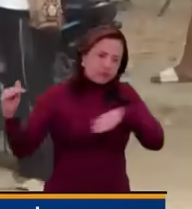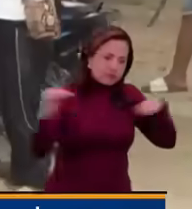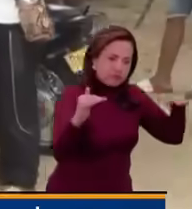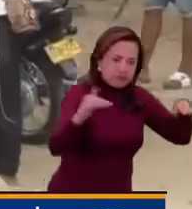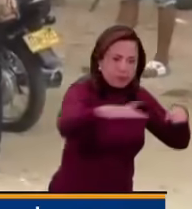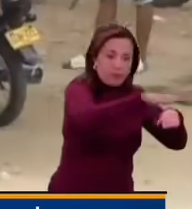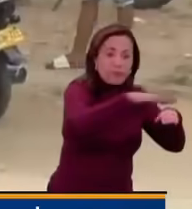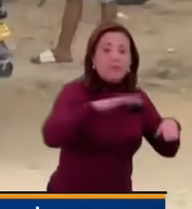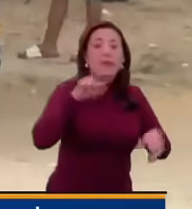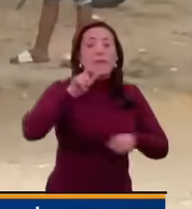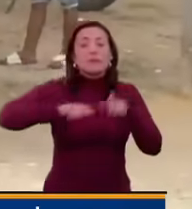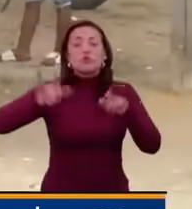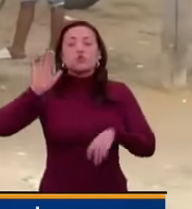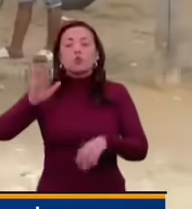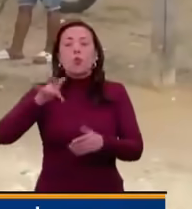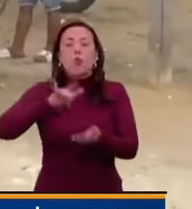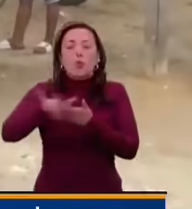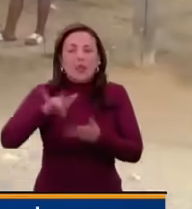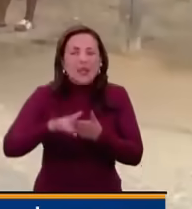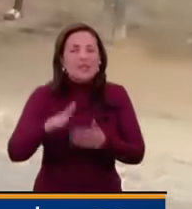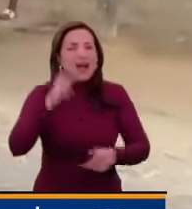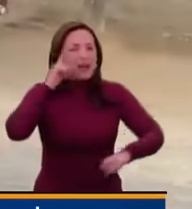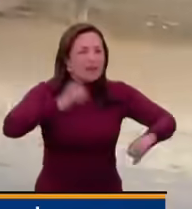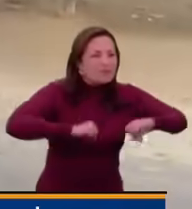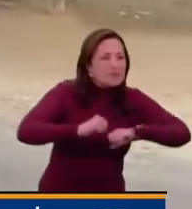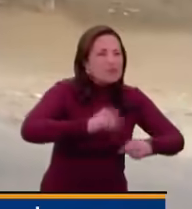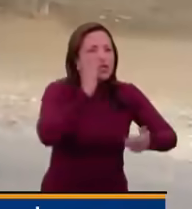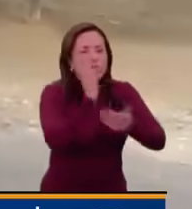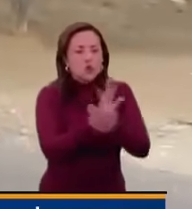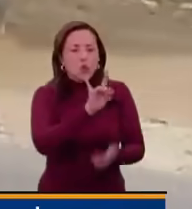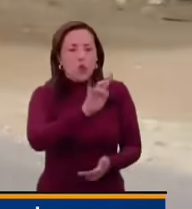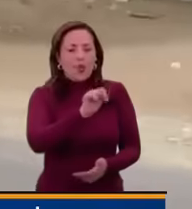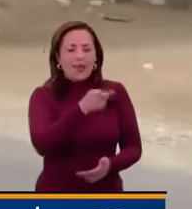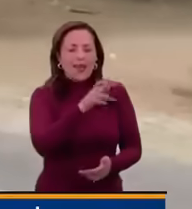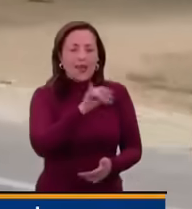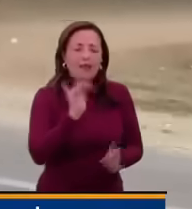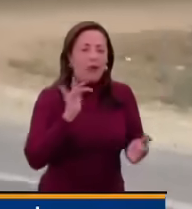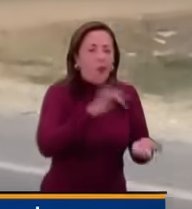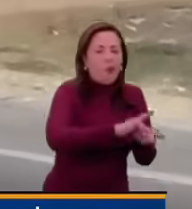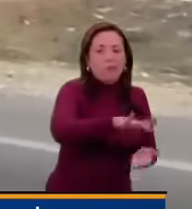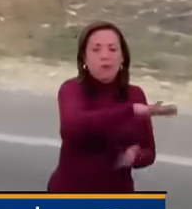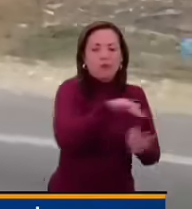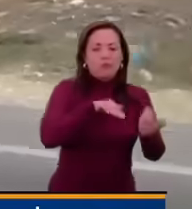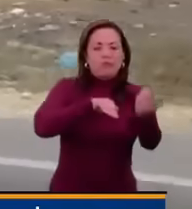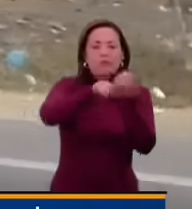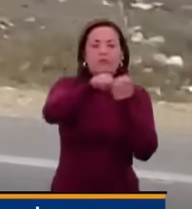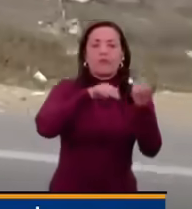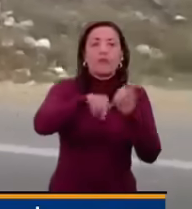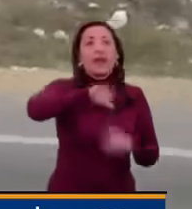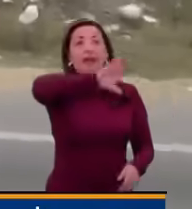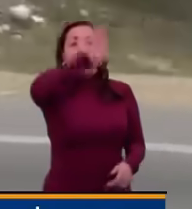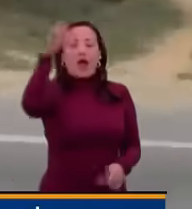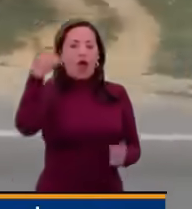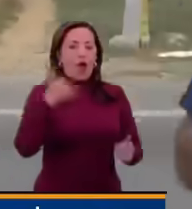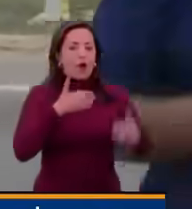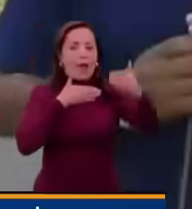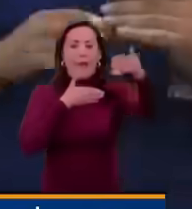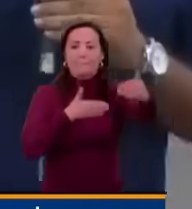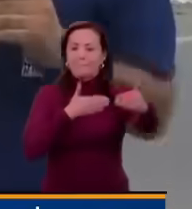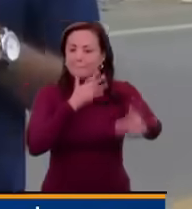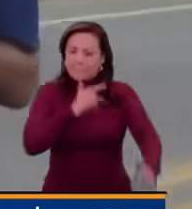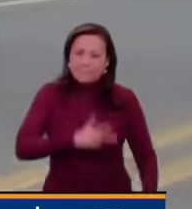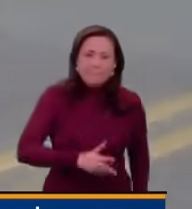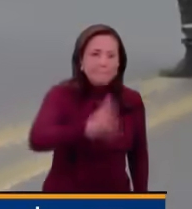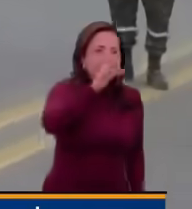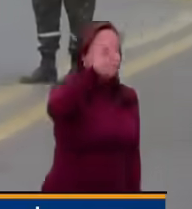urgencia y de gestión de riesgo se encuentran exactamente en este punto la troncal del Caribe está completamente cerrada y no hay paso ni